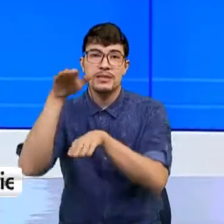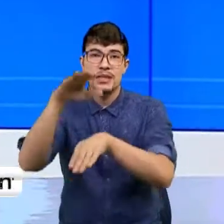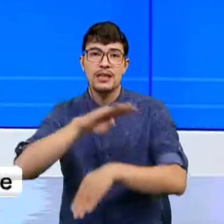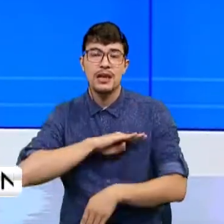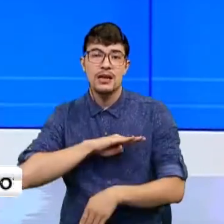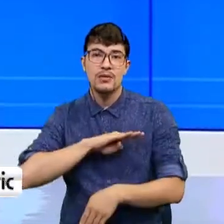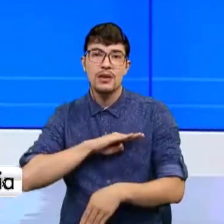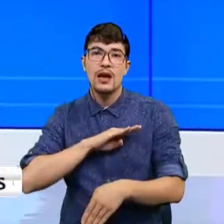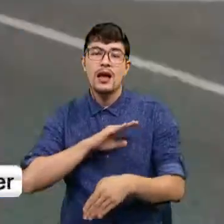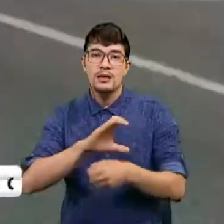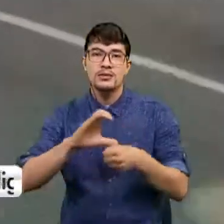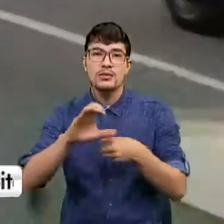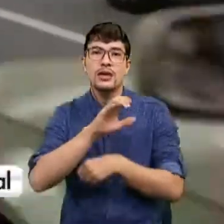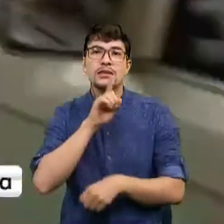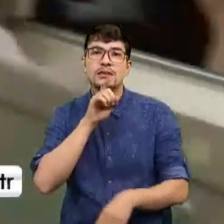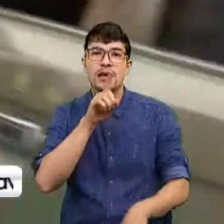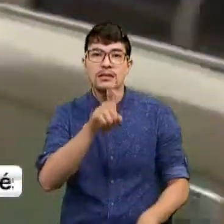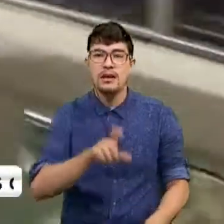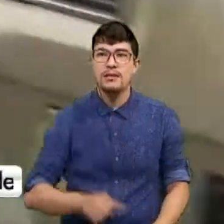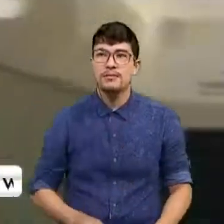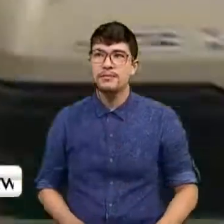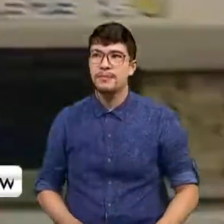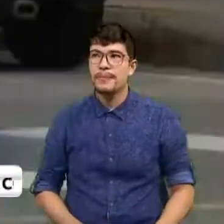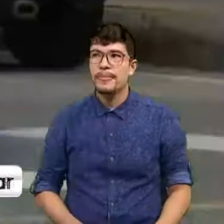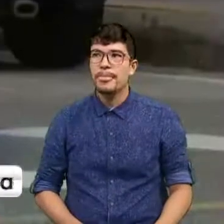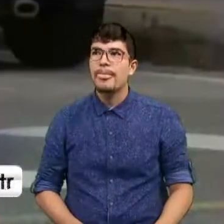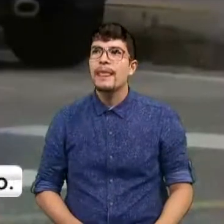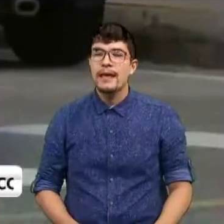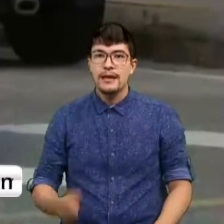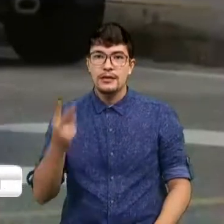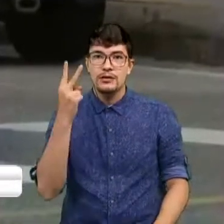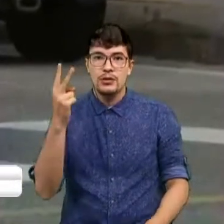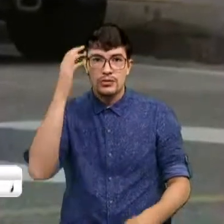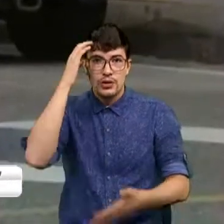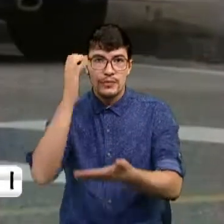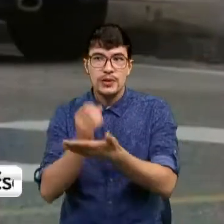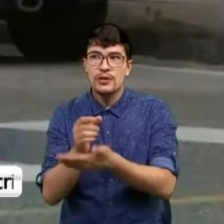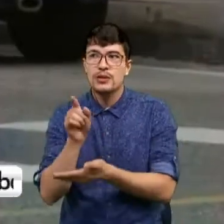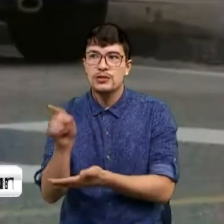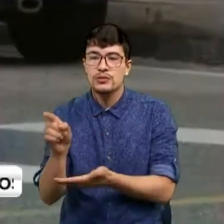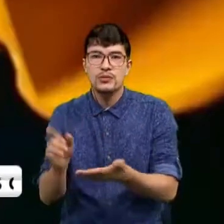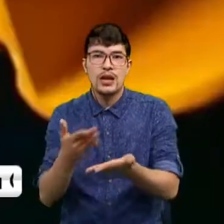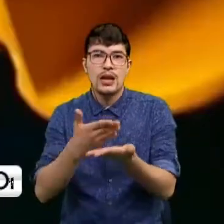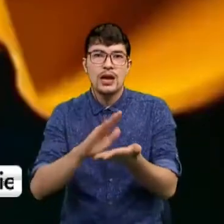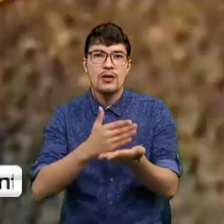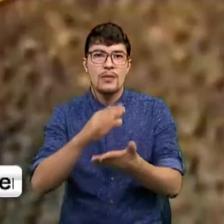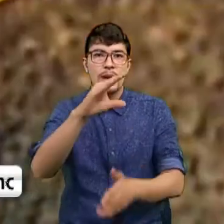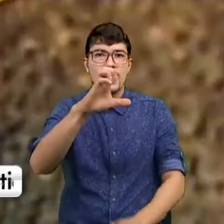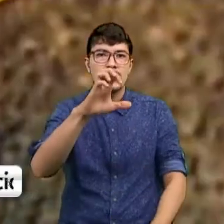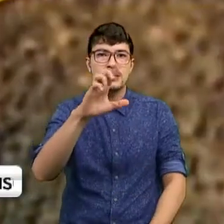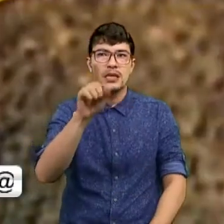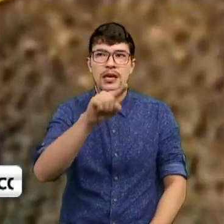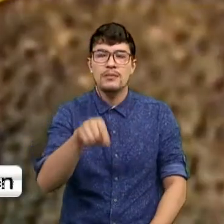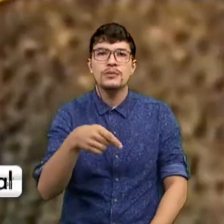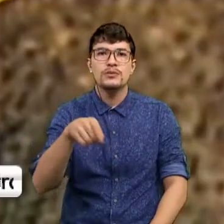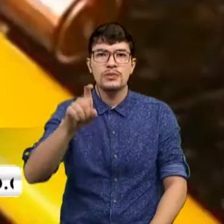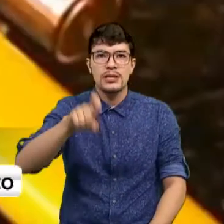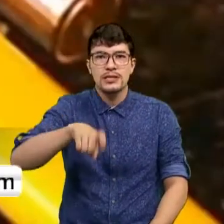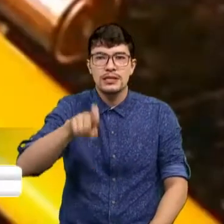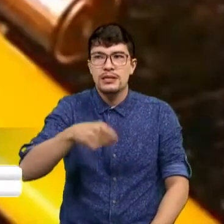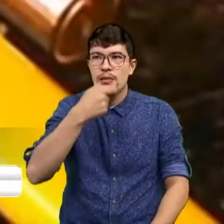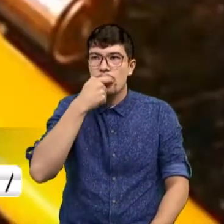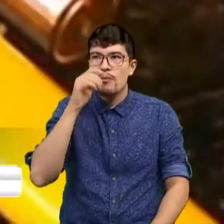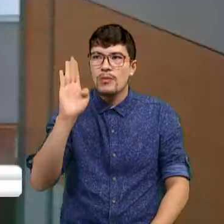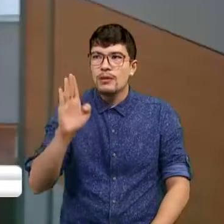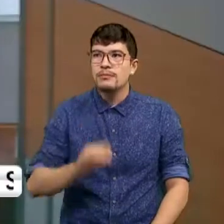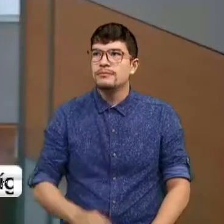santandereana solo dos oferentes se presentaron para la compra de ese post que requiere la dirección de tránsito de